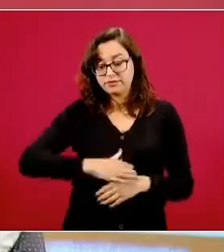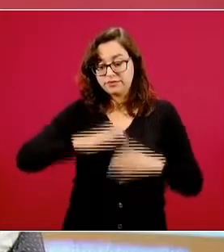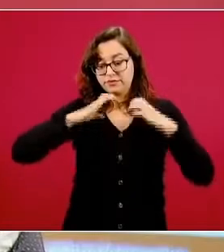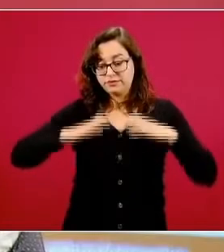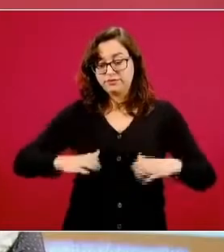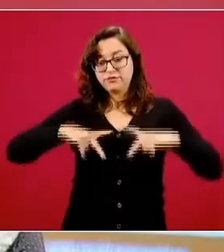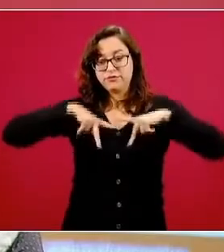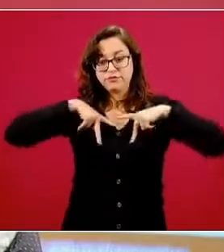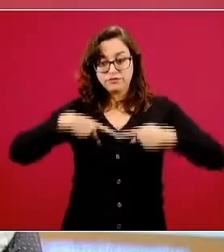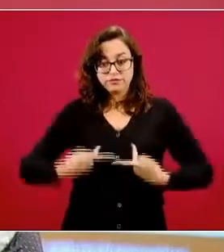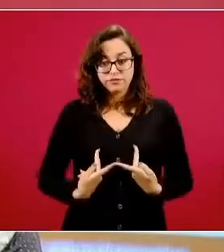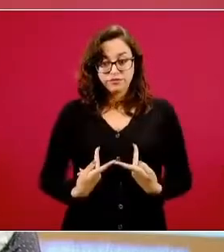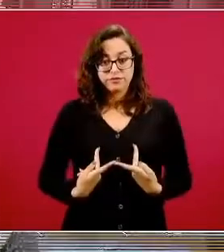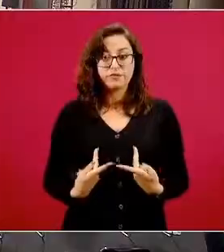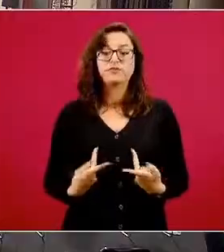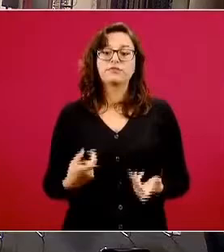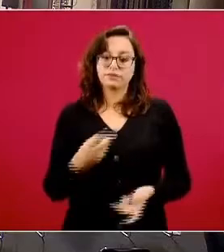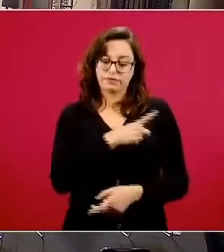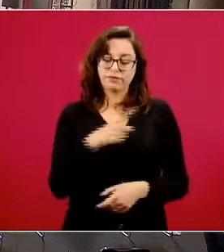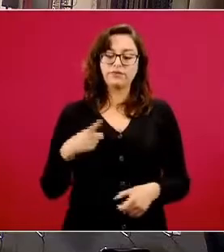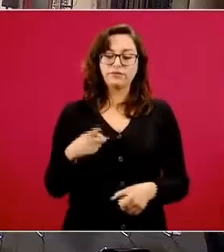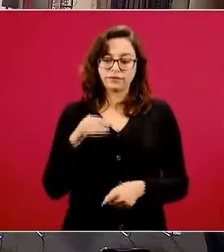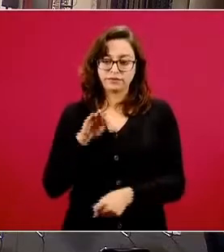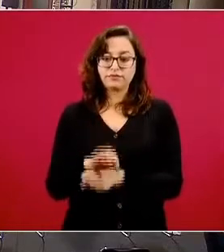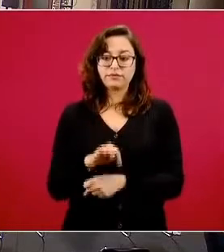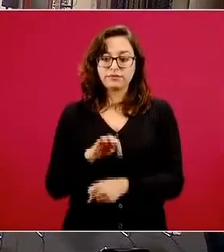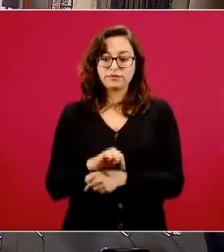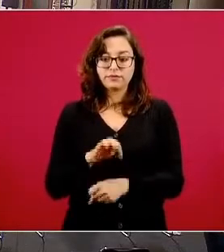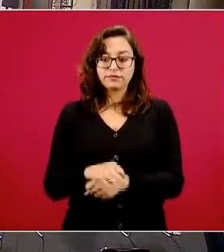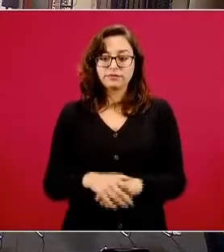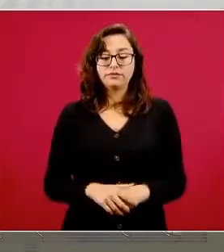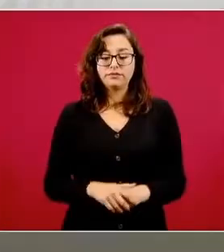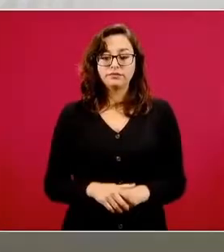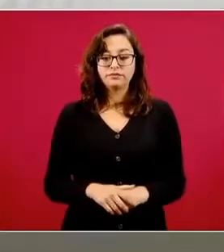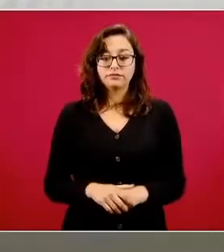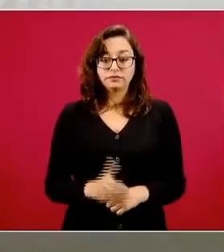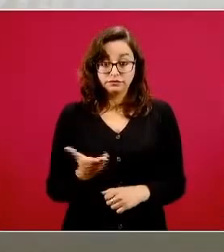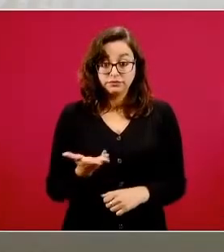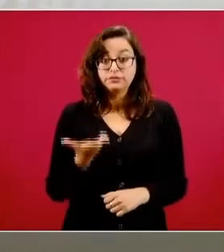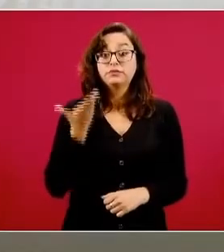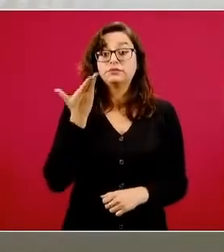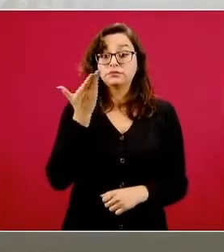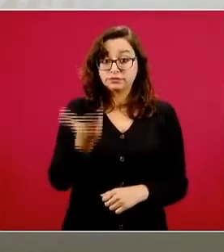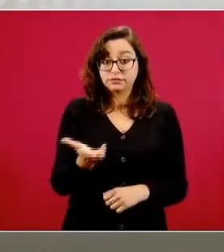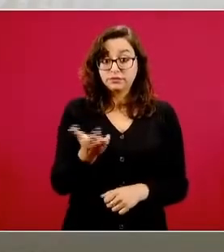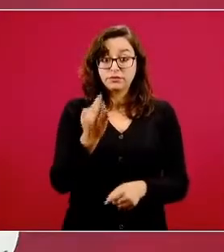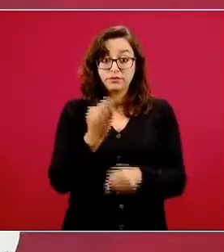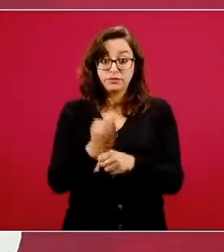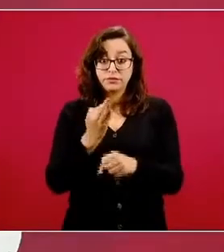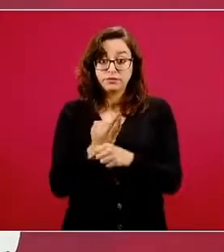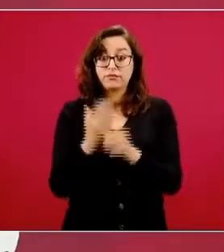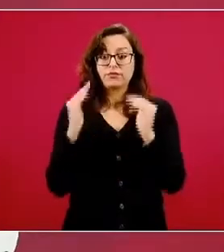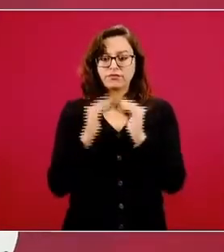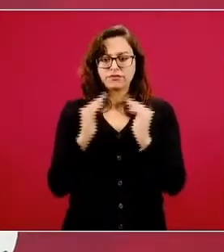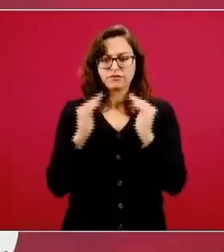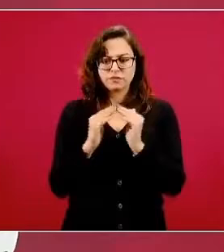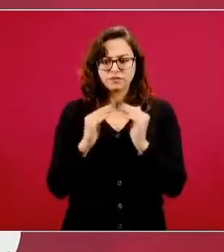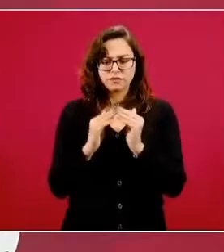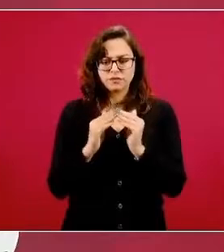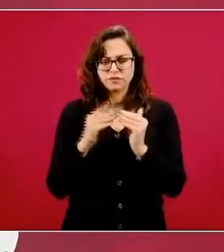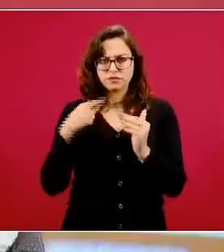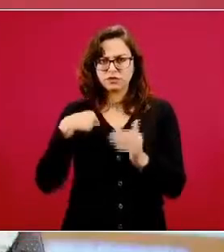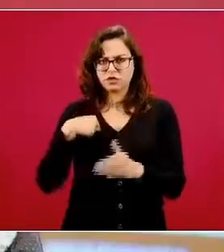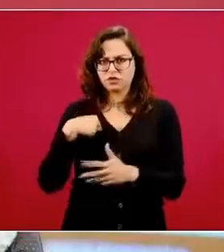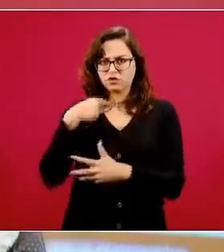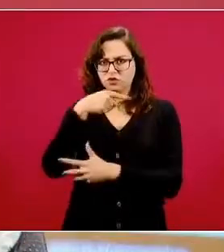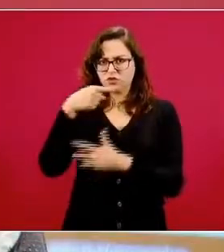hay que protegerse contra este tipo de enfermedades. Entonces, si usted es una persona que hoy está en su casa y cumple con